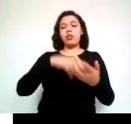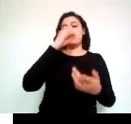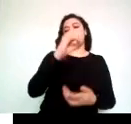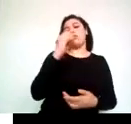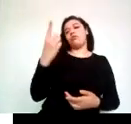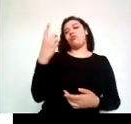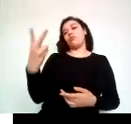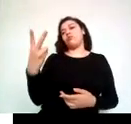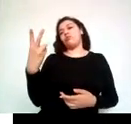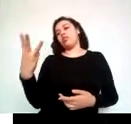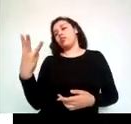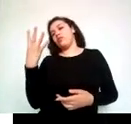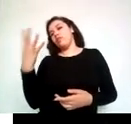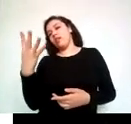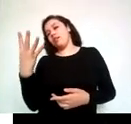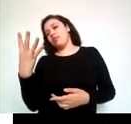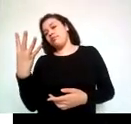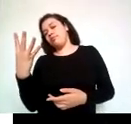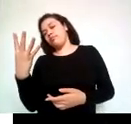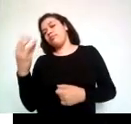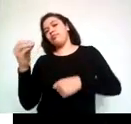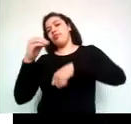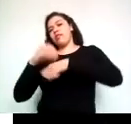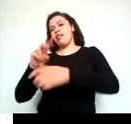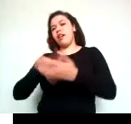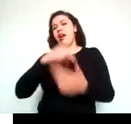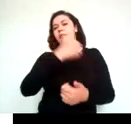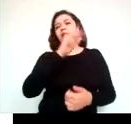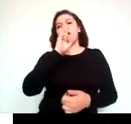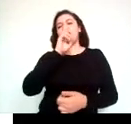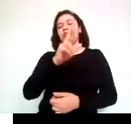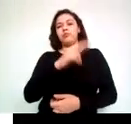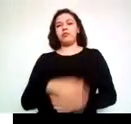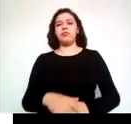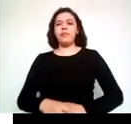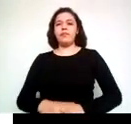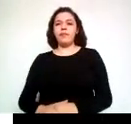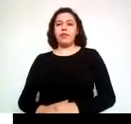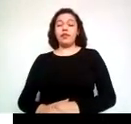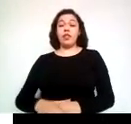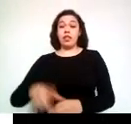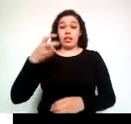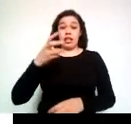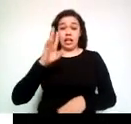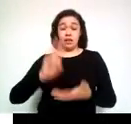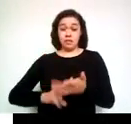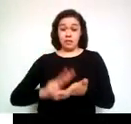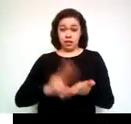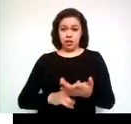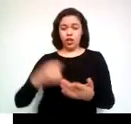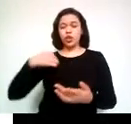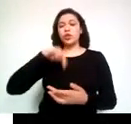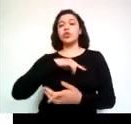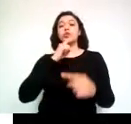2, 3 o 4 a cada una de las respuestas? Estos valores los tenemos que sumar